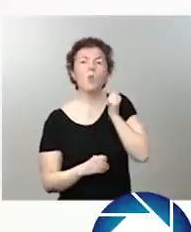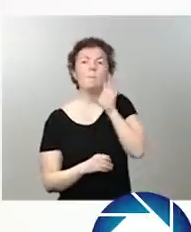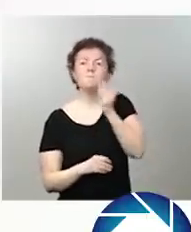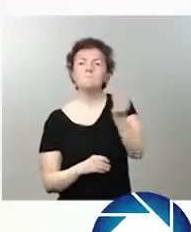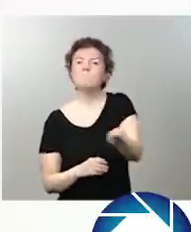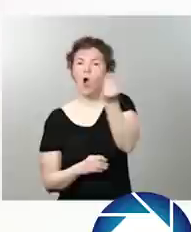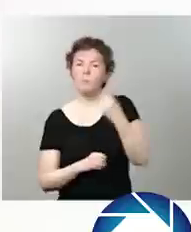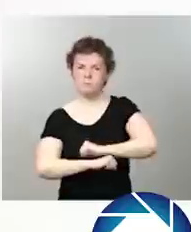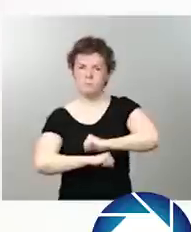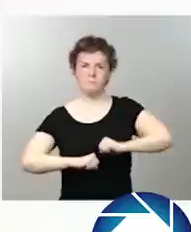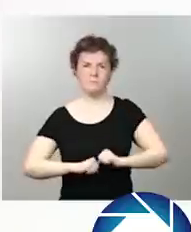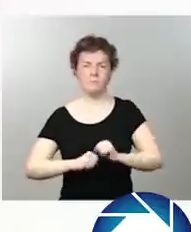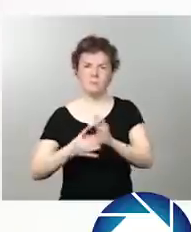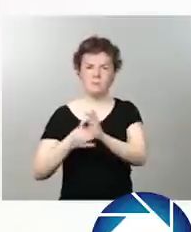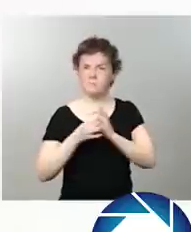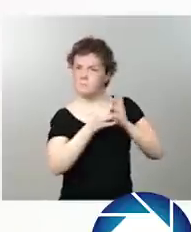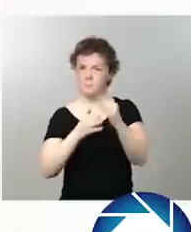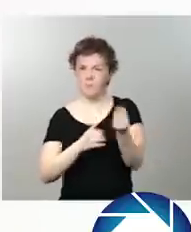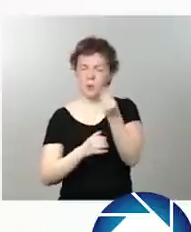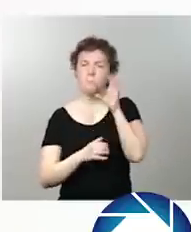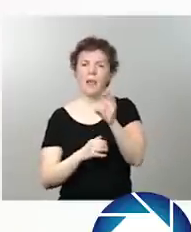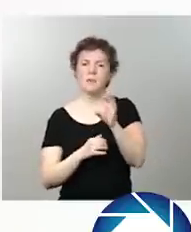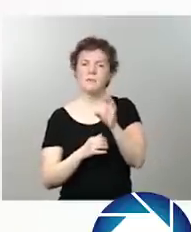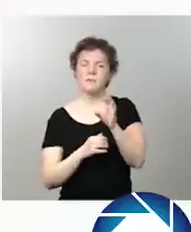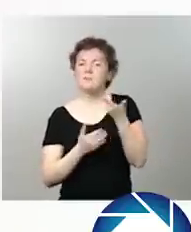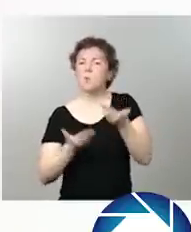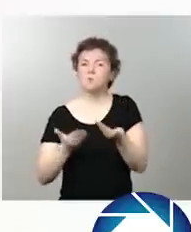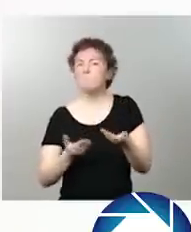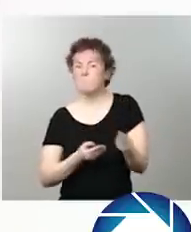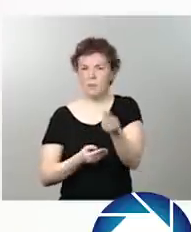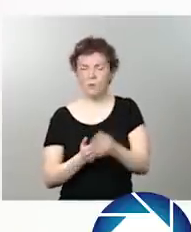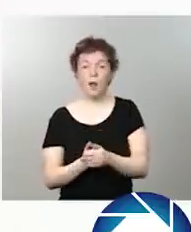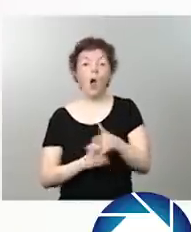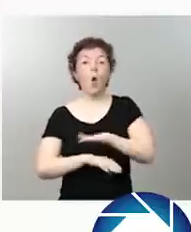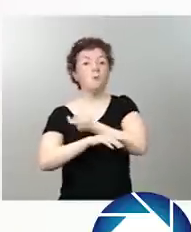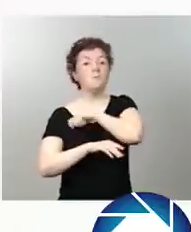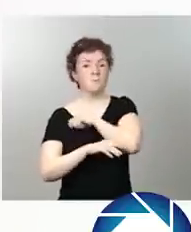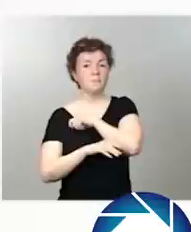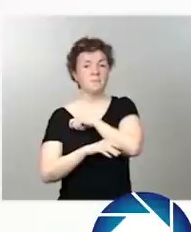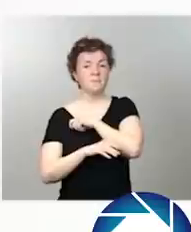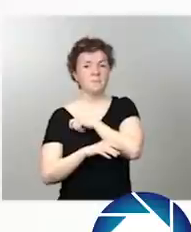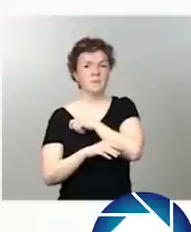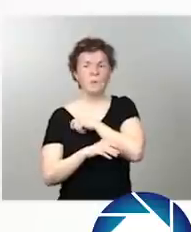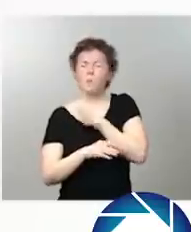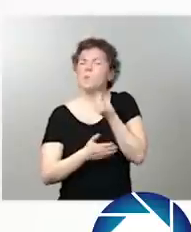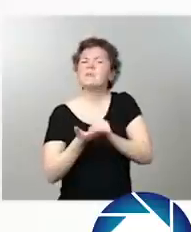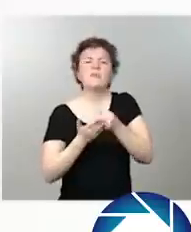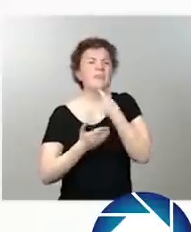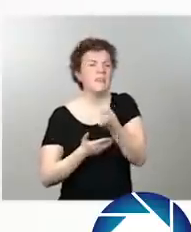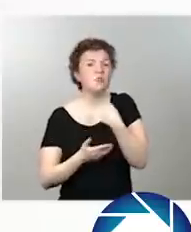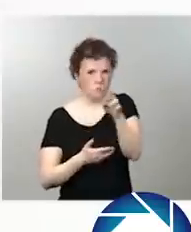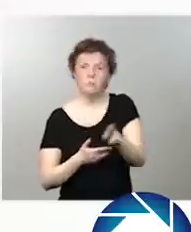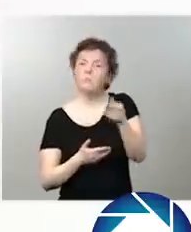veces no le damos la importancia que tiene. Ah, en Europa lo pasan todo, ¿y Europa qué más le da? Oye, pues antes de ayer le volvió a repetir al gobierno,